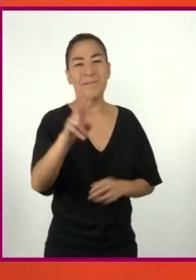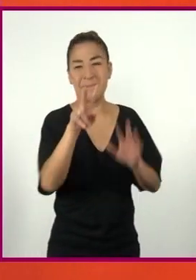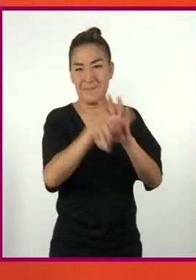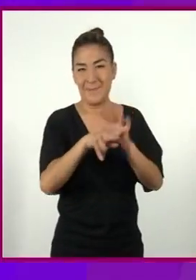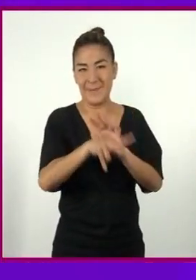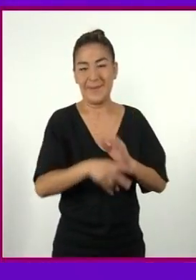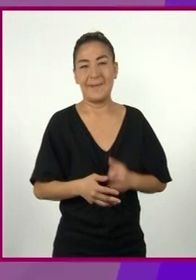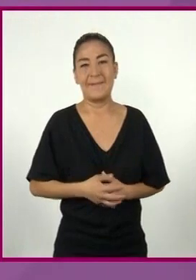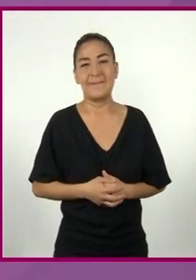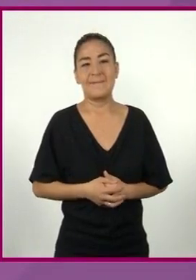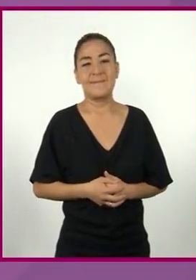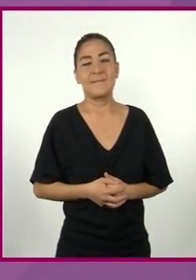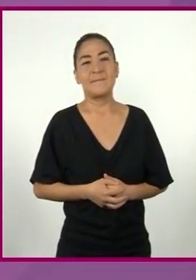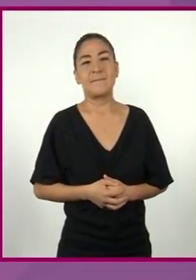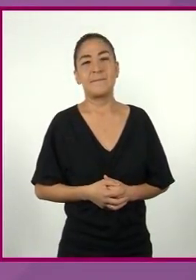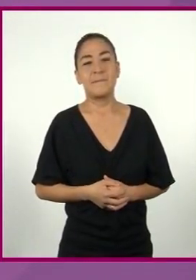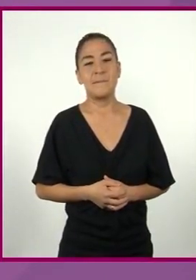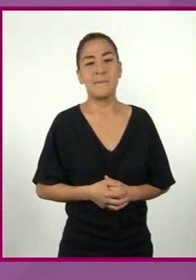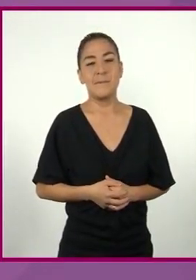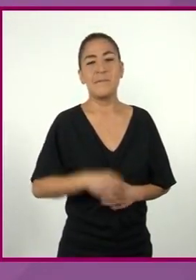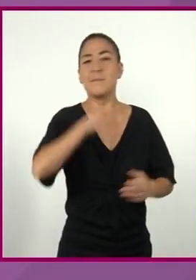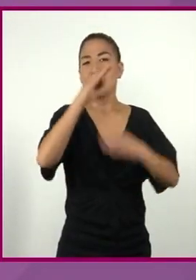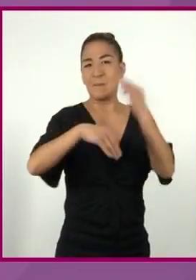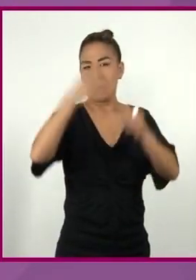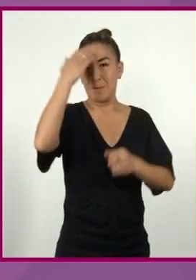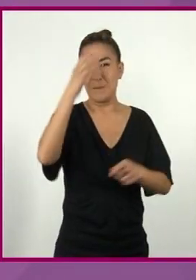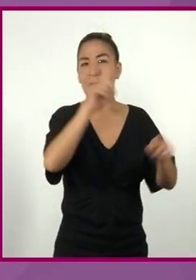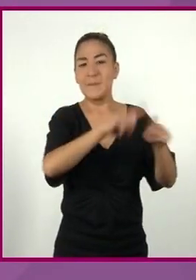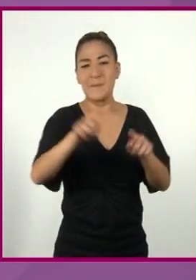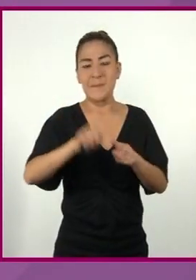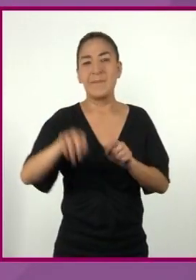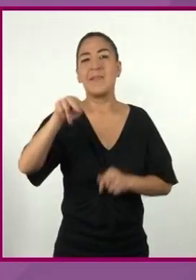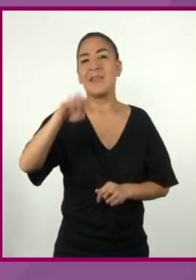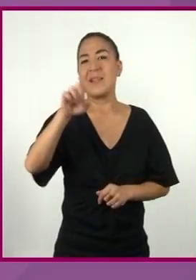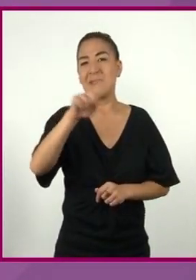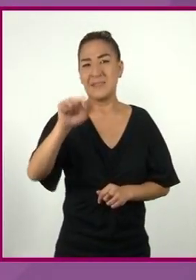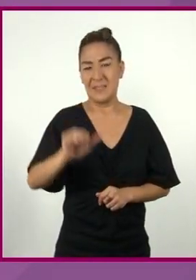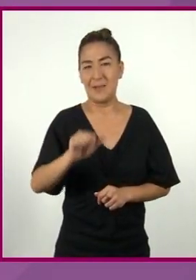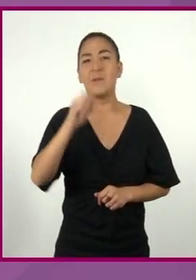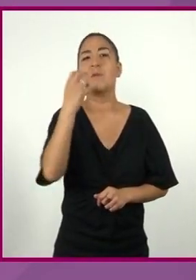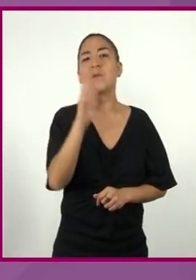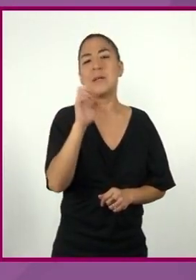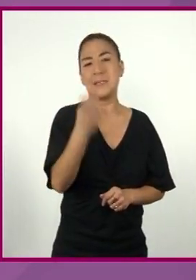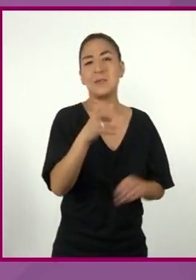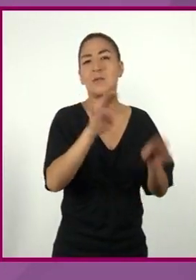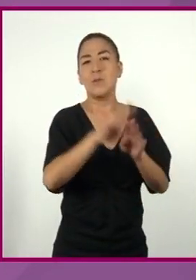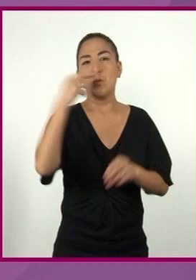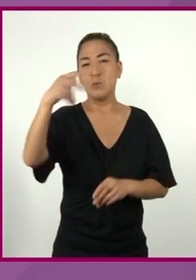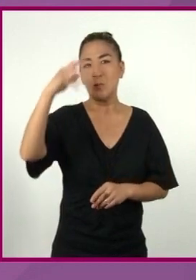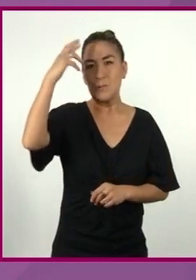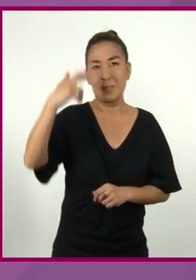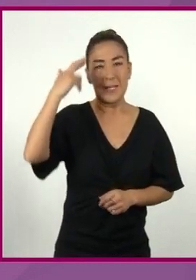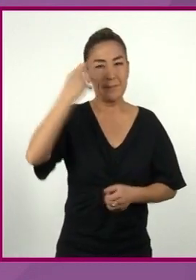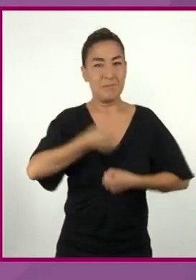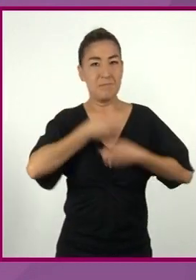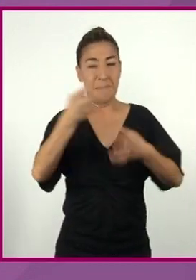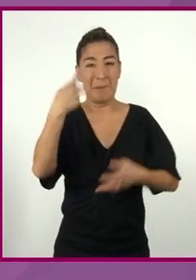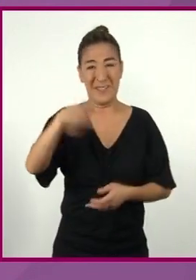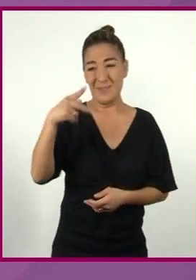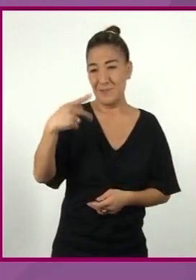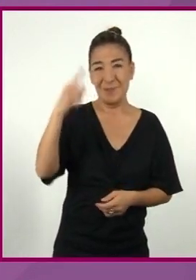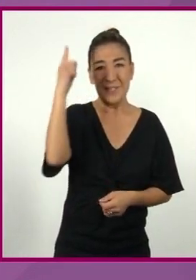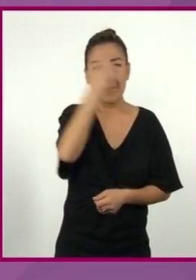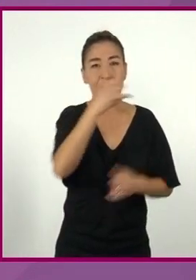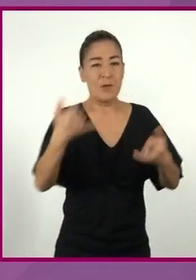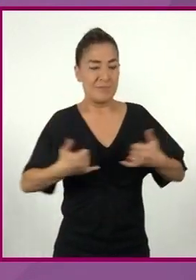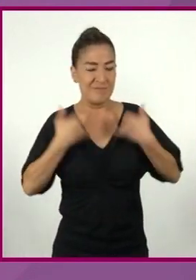video! Casi todos conocemos a Nezahualcóyotl como el gran rey poeta, pero no todos sabemos que tuvo una juventud difícil, con